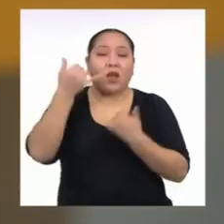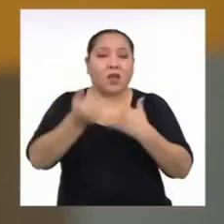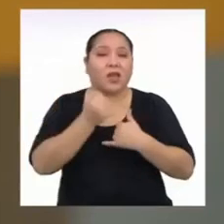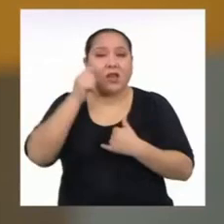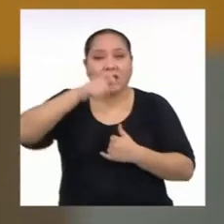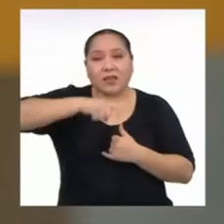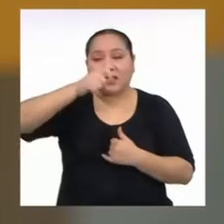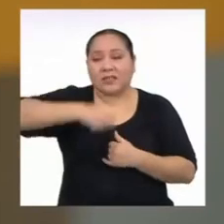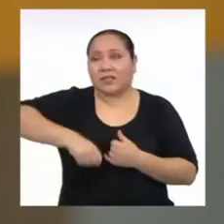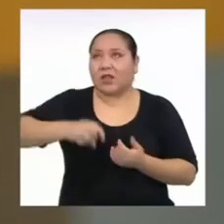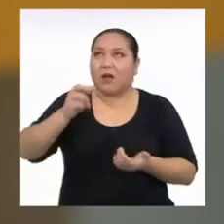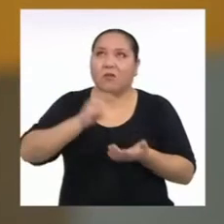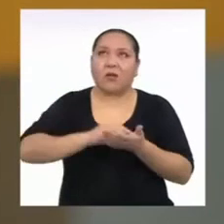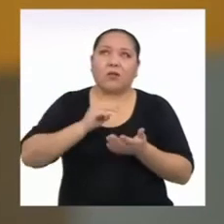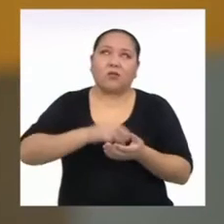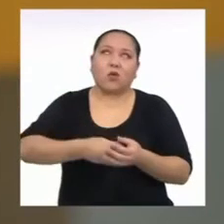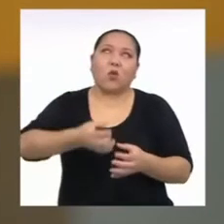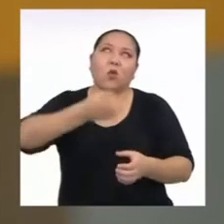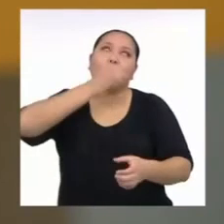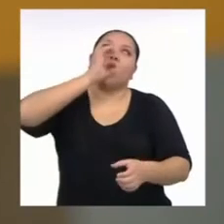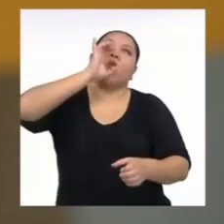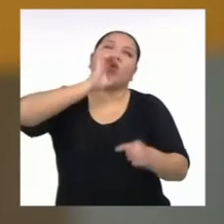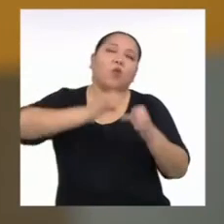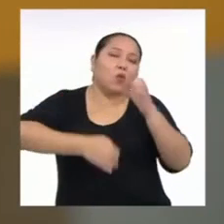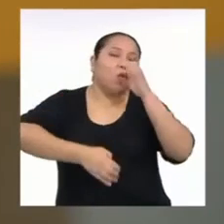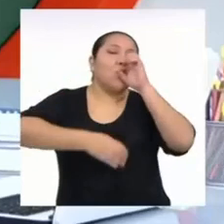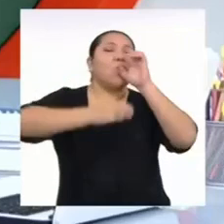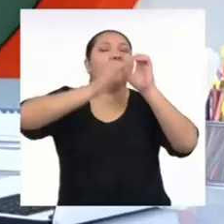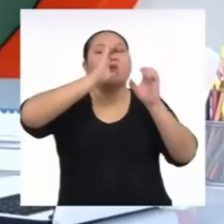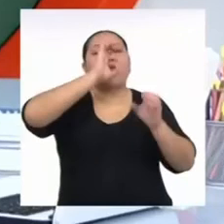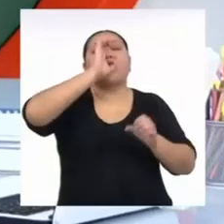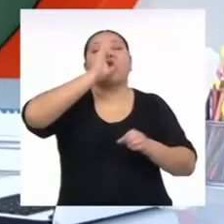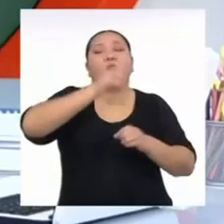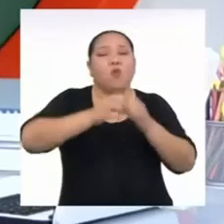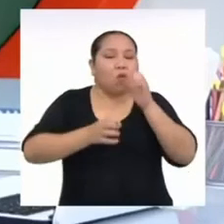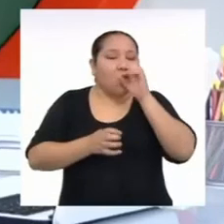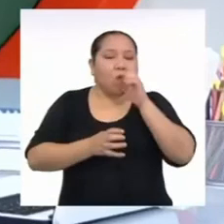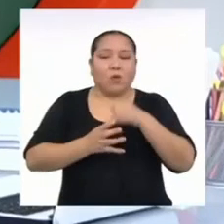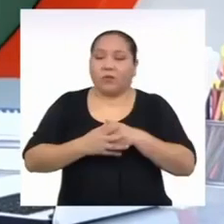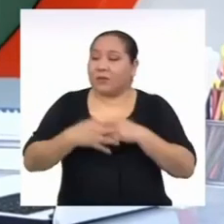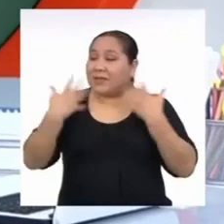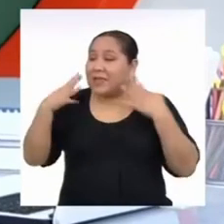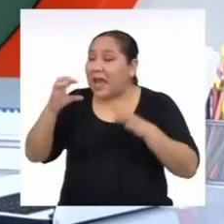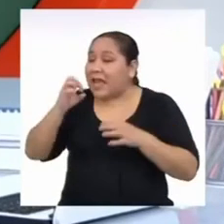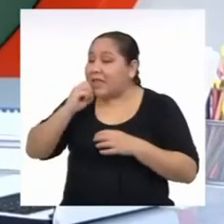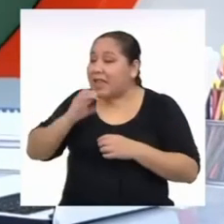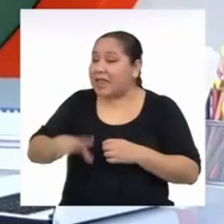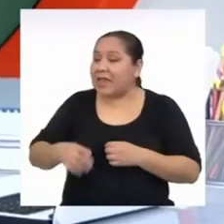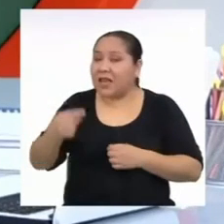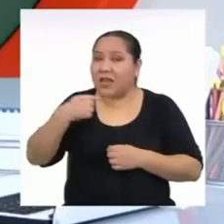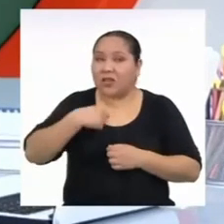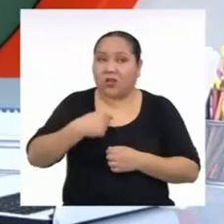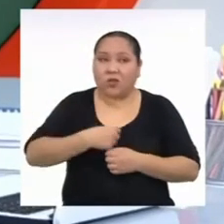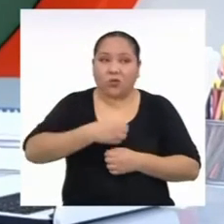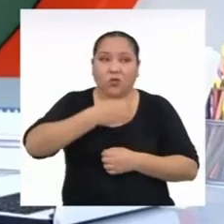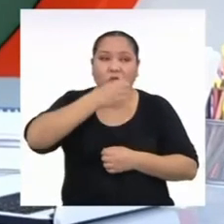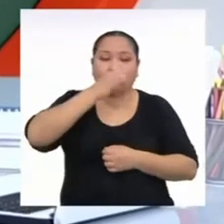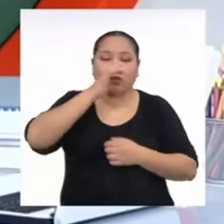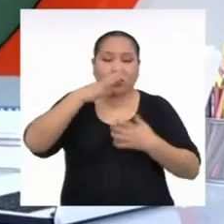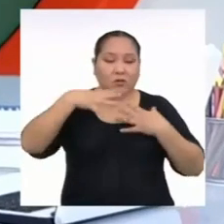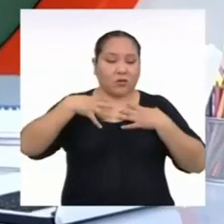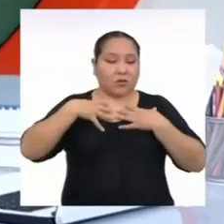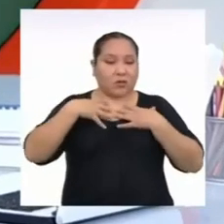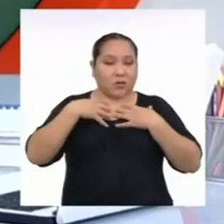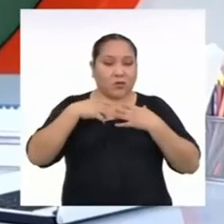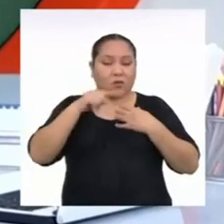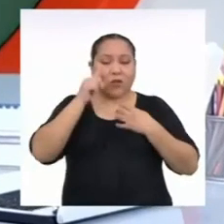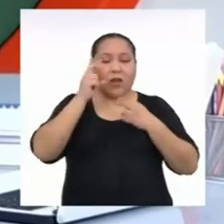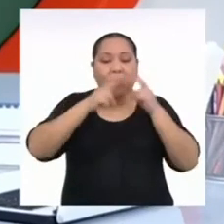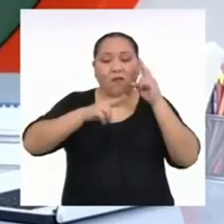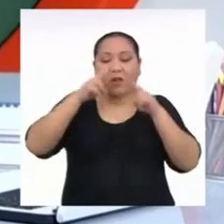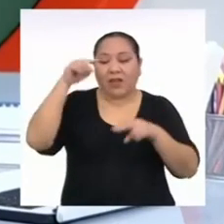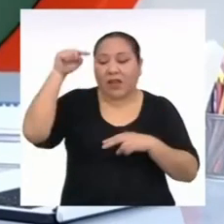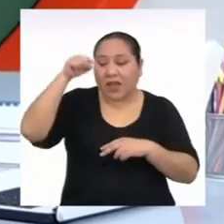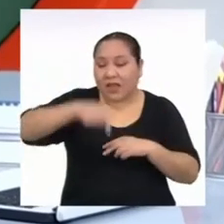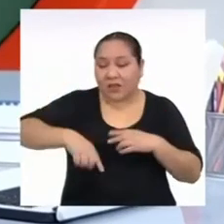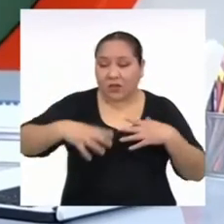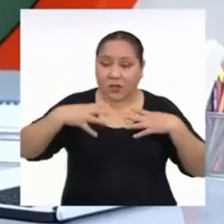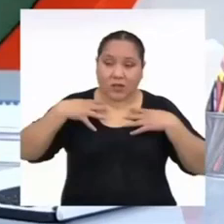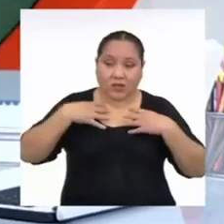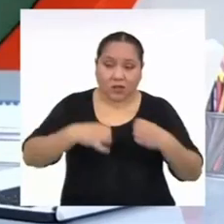necesitar mucha hidratación. ¡Oh, oh, oh, oh! Ya te dije que me voy a tomar esto de la salud muy en